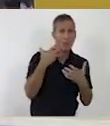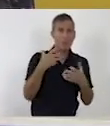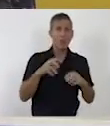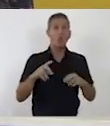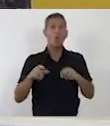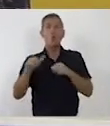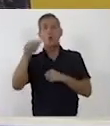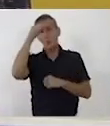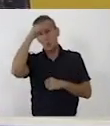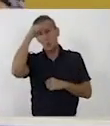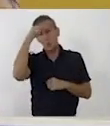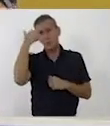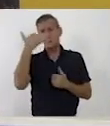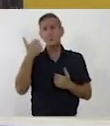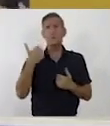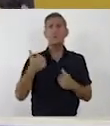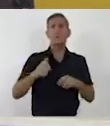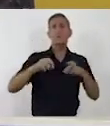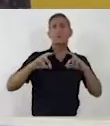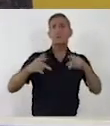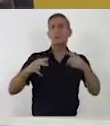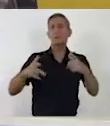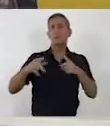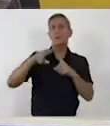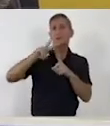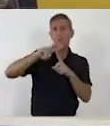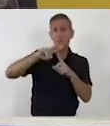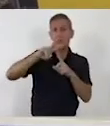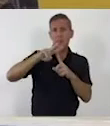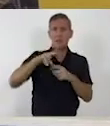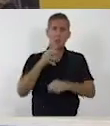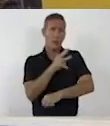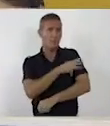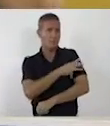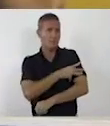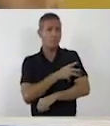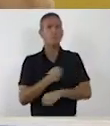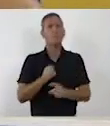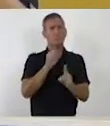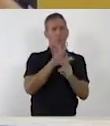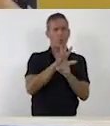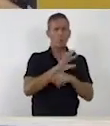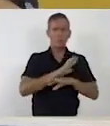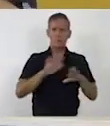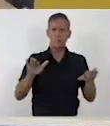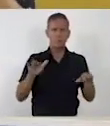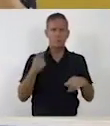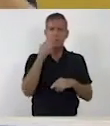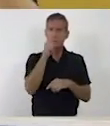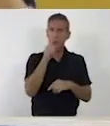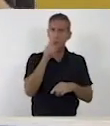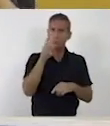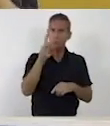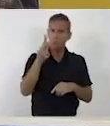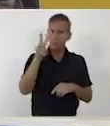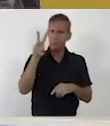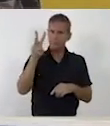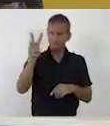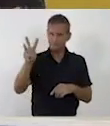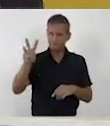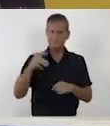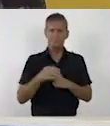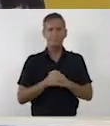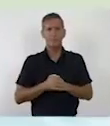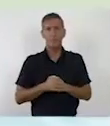se retransmita preuniversitario, pues entonces tienen la opción también de copiar. Vamos entonces a comenzar. 1, 2 y